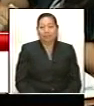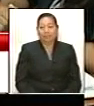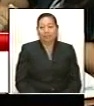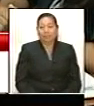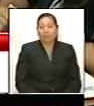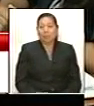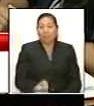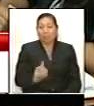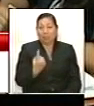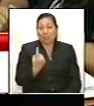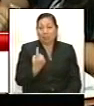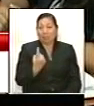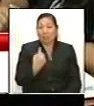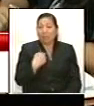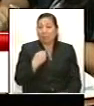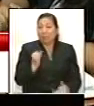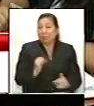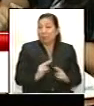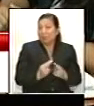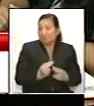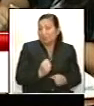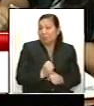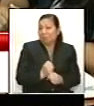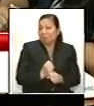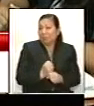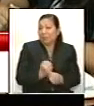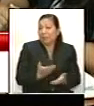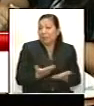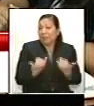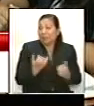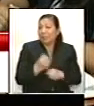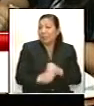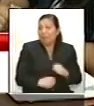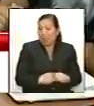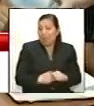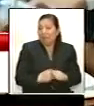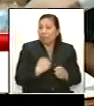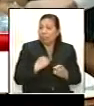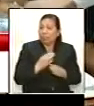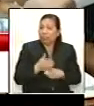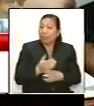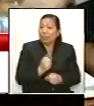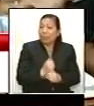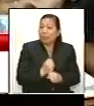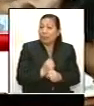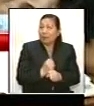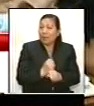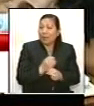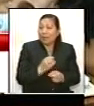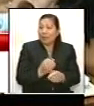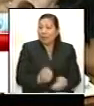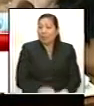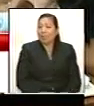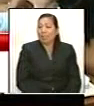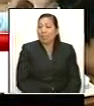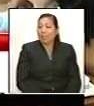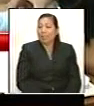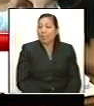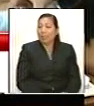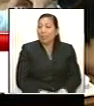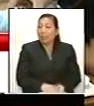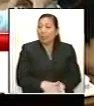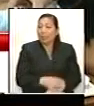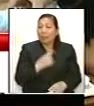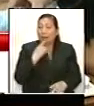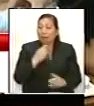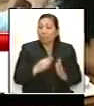así como es la primera vez que estoy en esta mesa de trabajo, este año también yo he llegado a trabajar en realidad a la DIRINCRI, a la División de